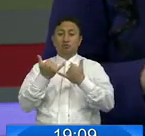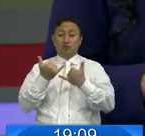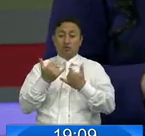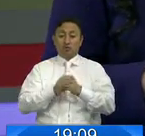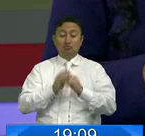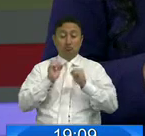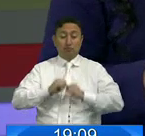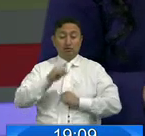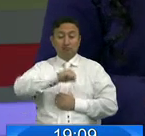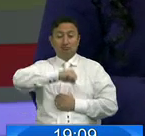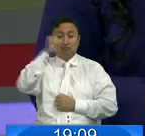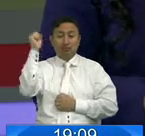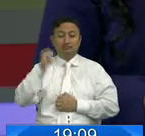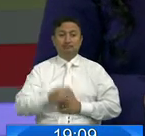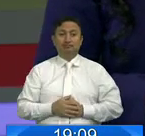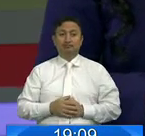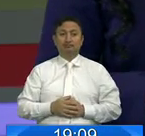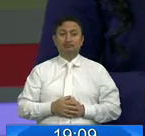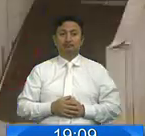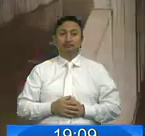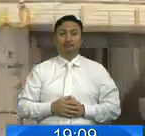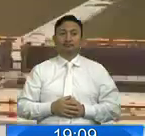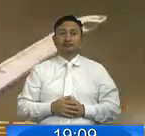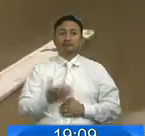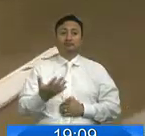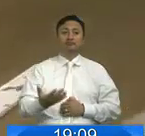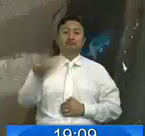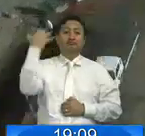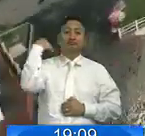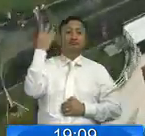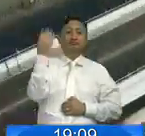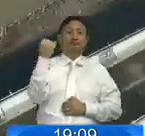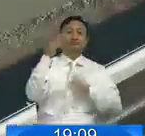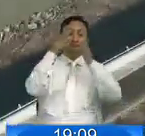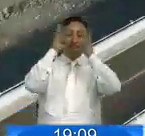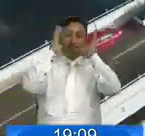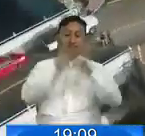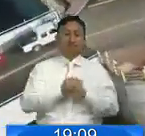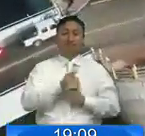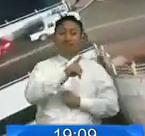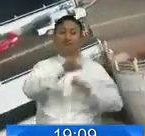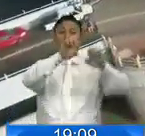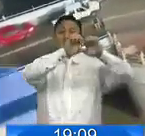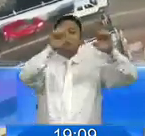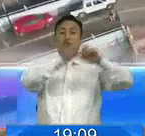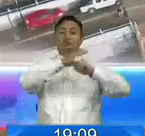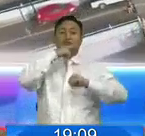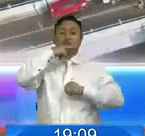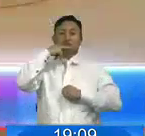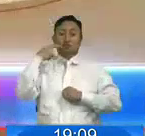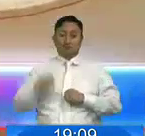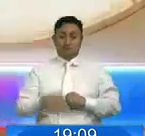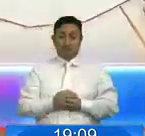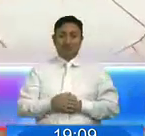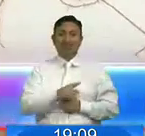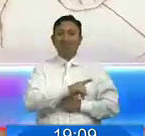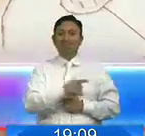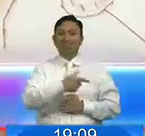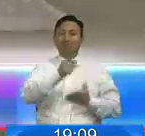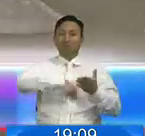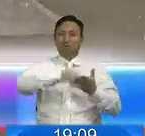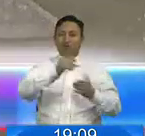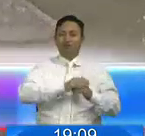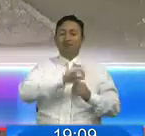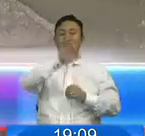de ganar en este litigio. Fue el pasado 14 de diciembre que la firma rusa Interrao, contratista del proyecto hidroeléctrico Toachi